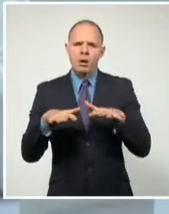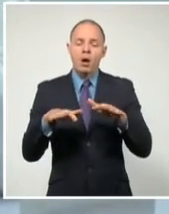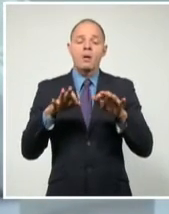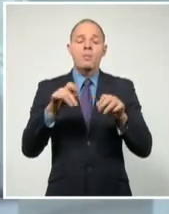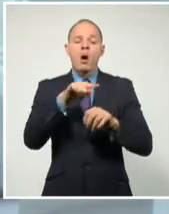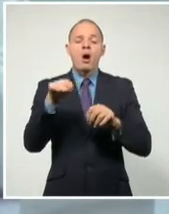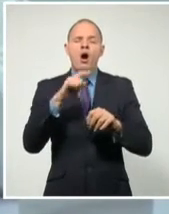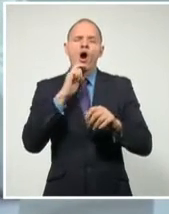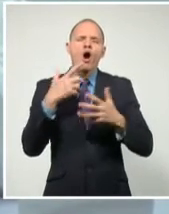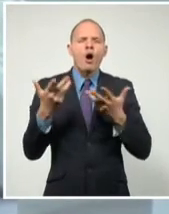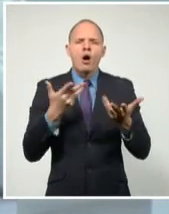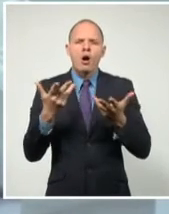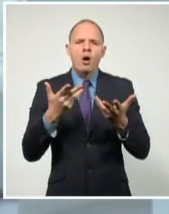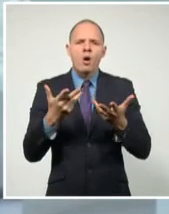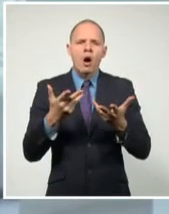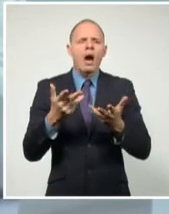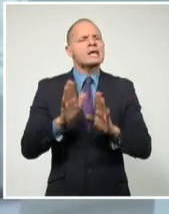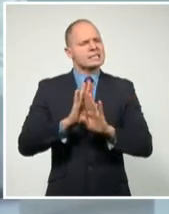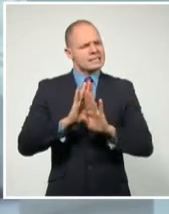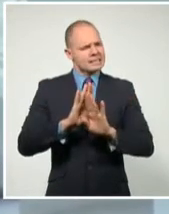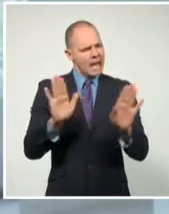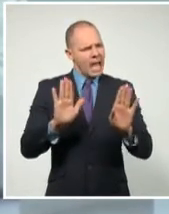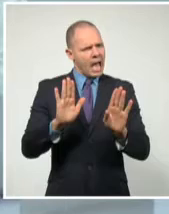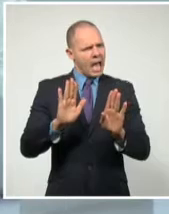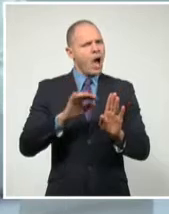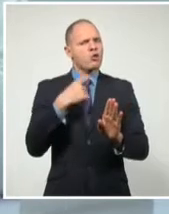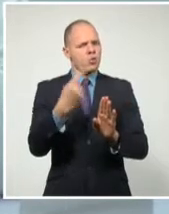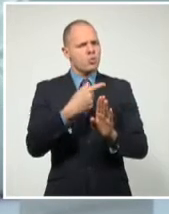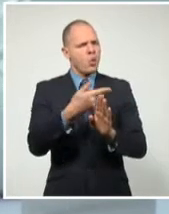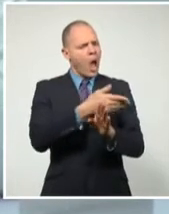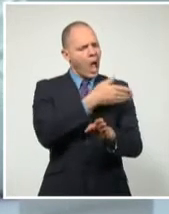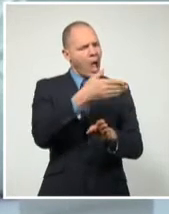cuenta la experiencia que ha acumulado el país,